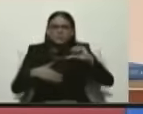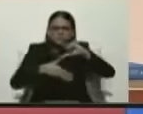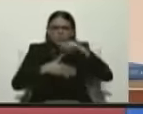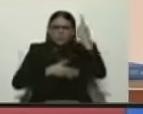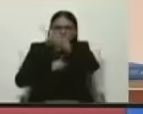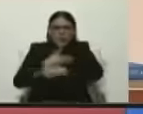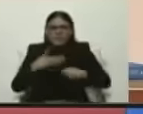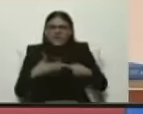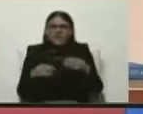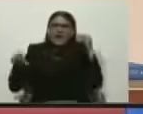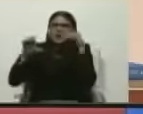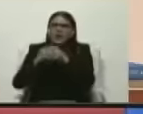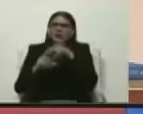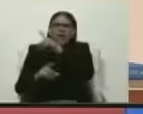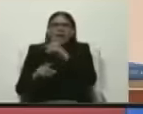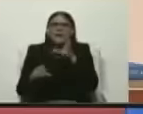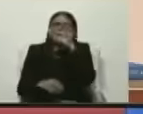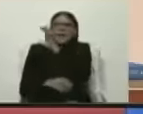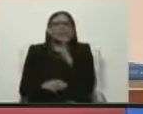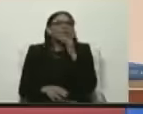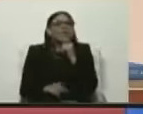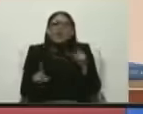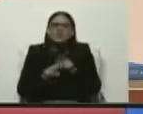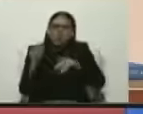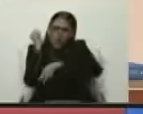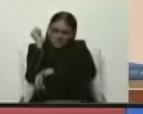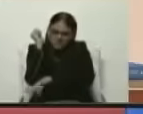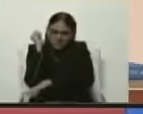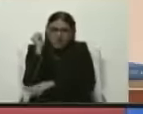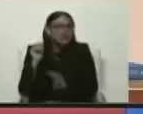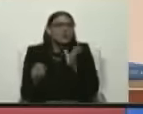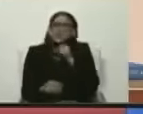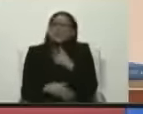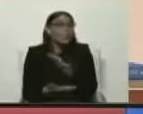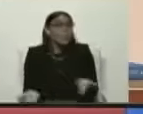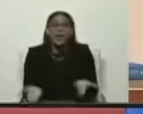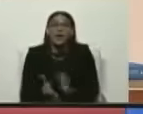en países que cero arraigo con ese deporte.